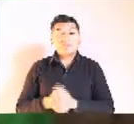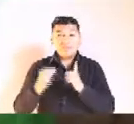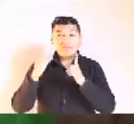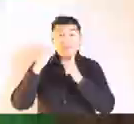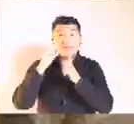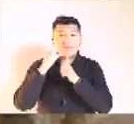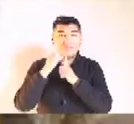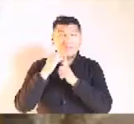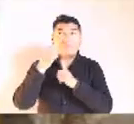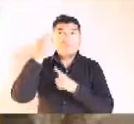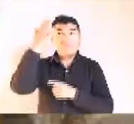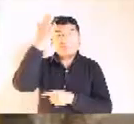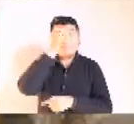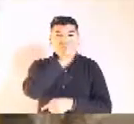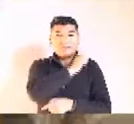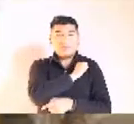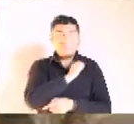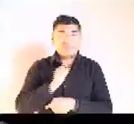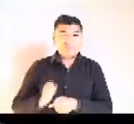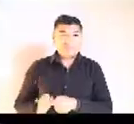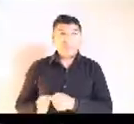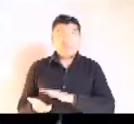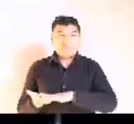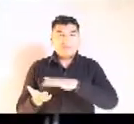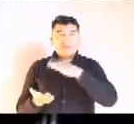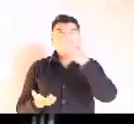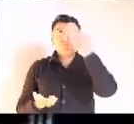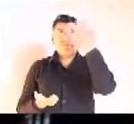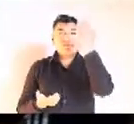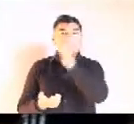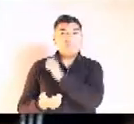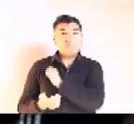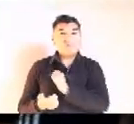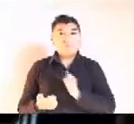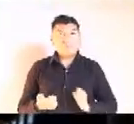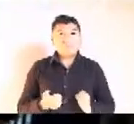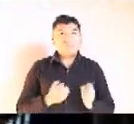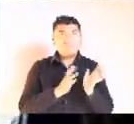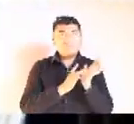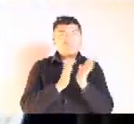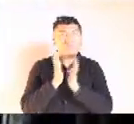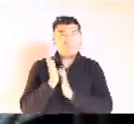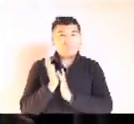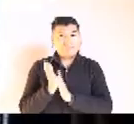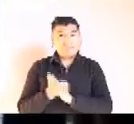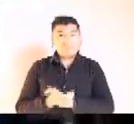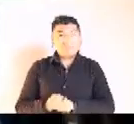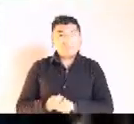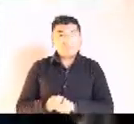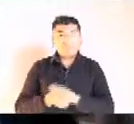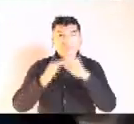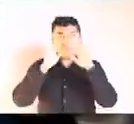Palabra del Señor. Gloria a ti, Señor Jesús.